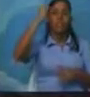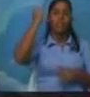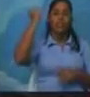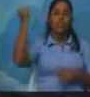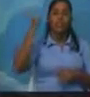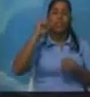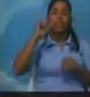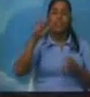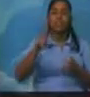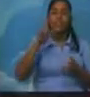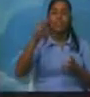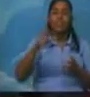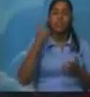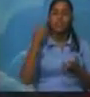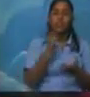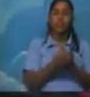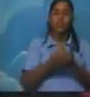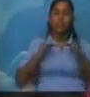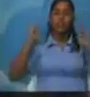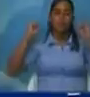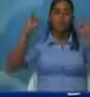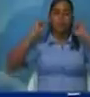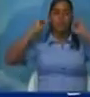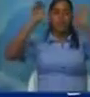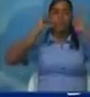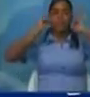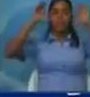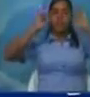la enseñanza que Dios me le bendiga y que